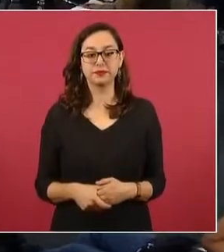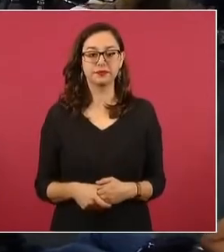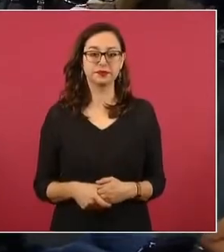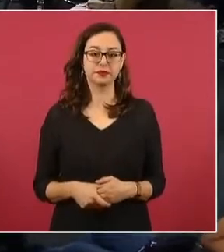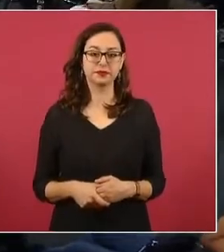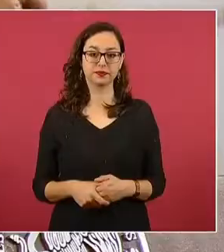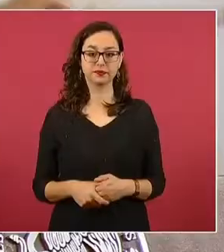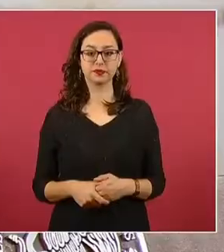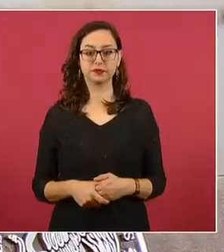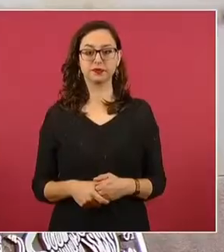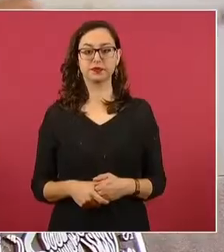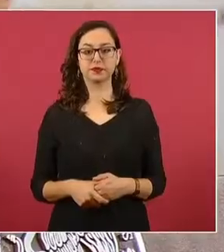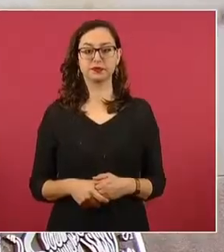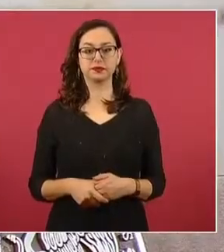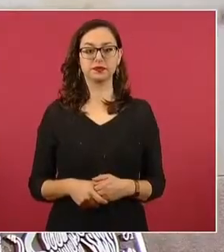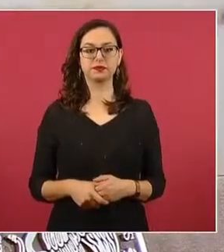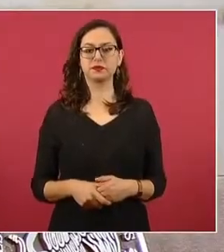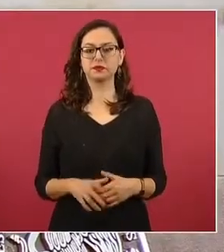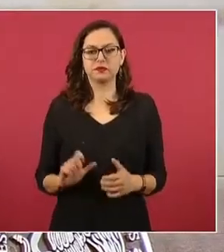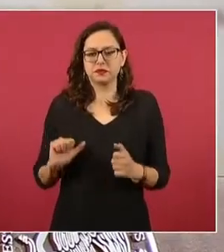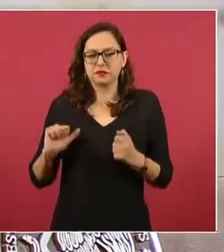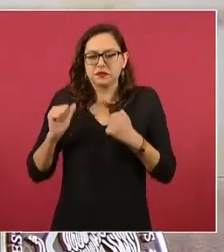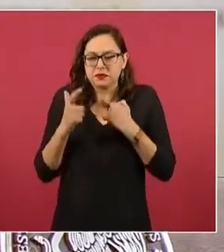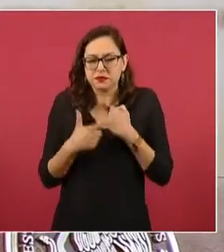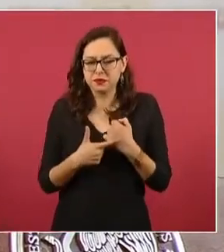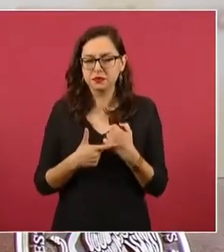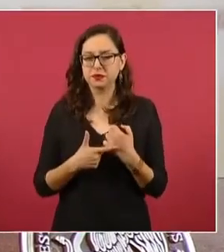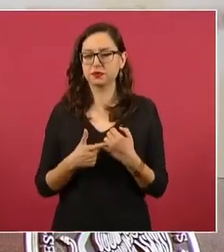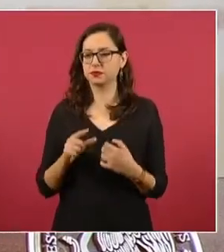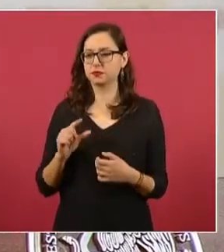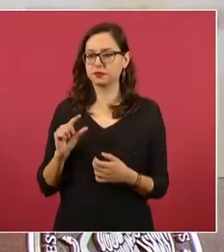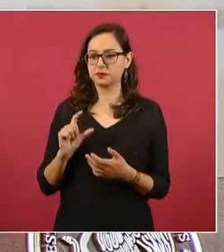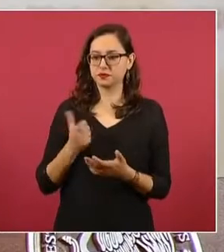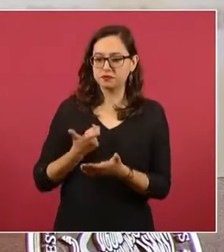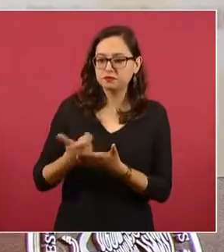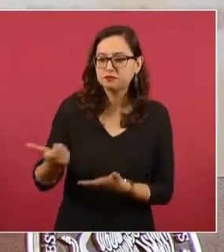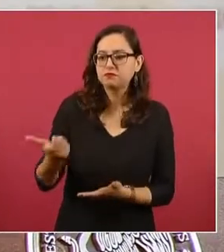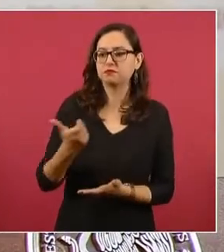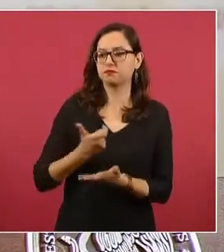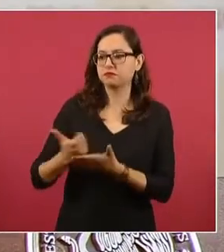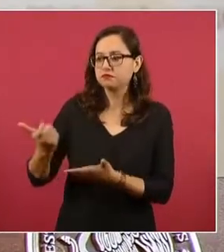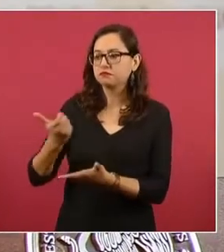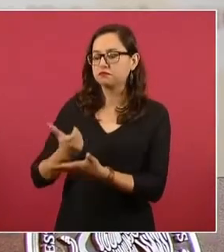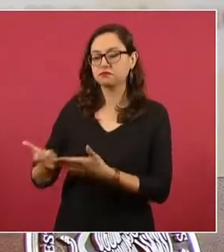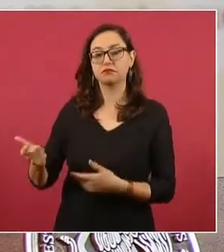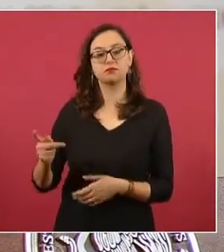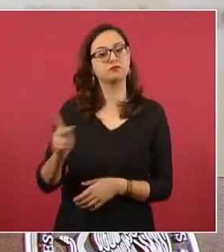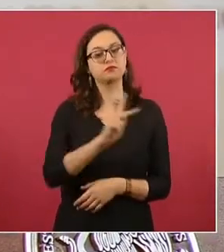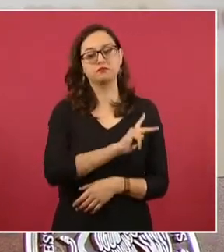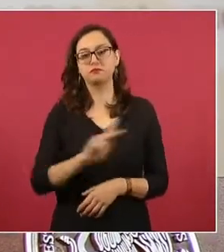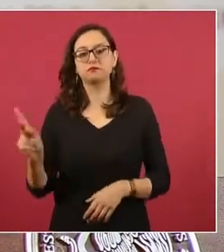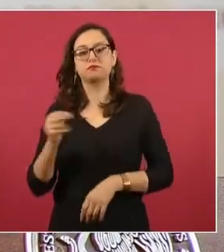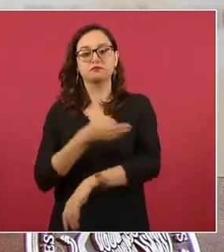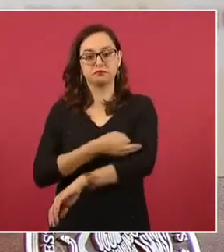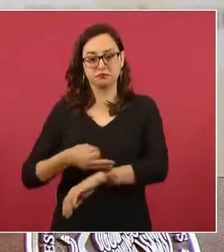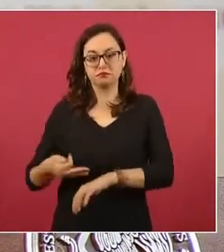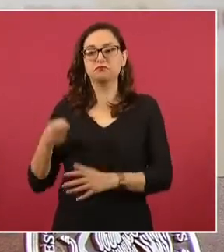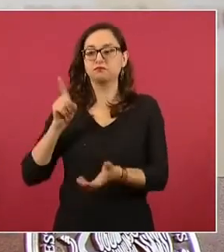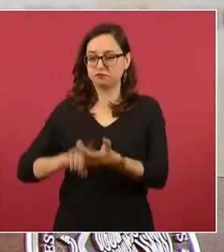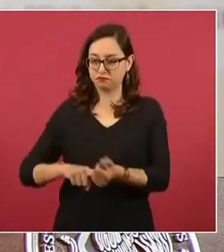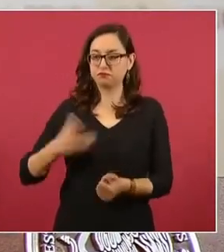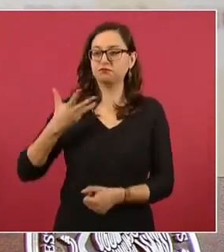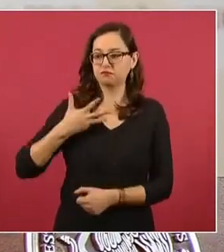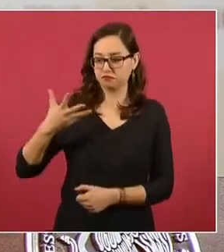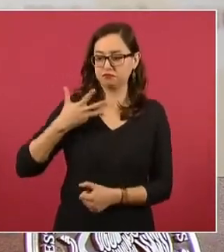aunque sea pequeña, pero todas las familias,